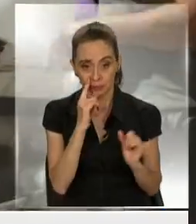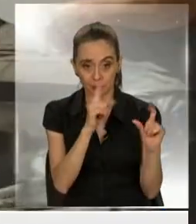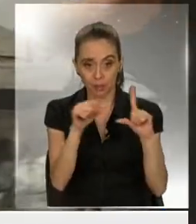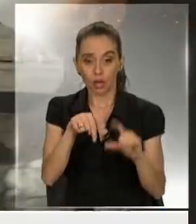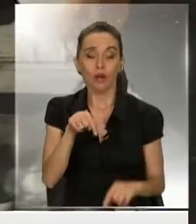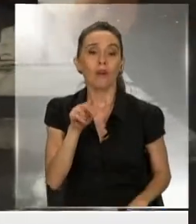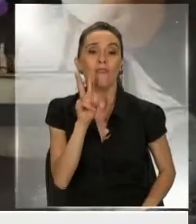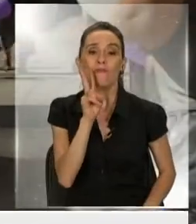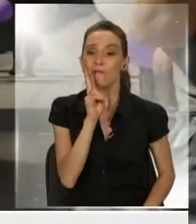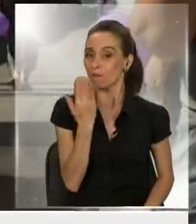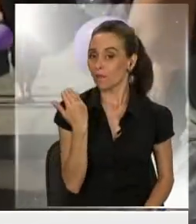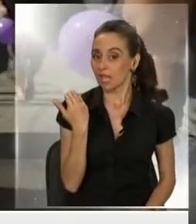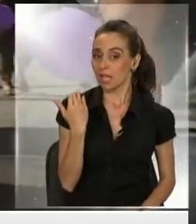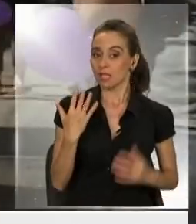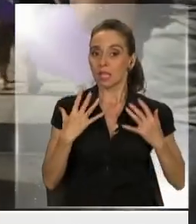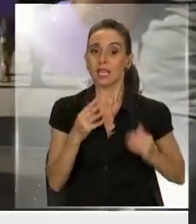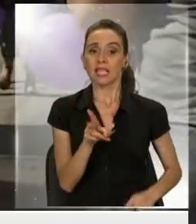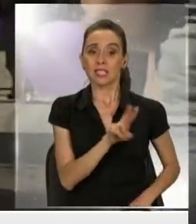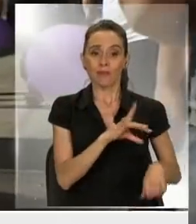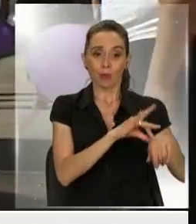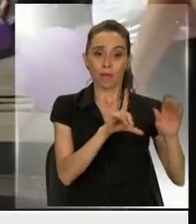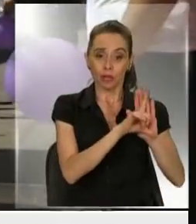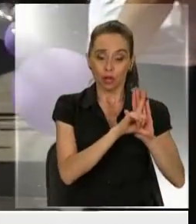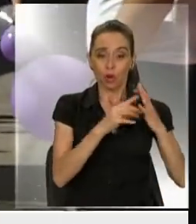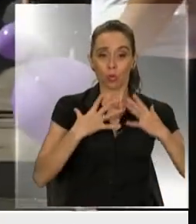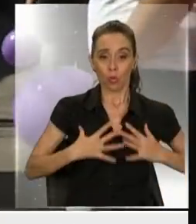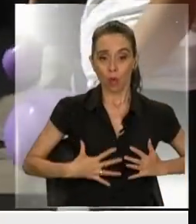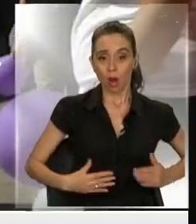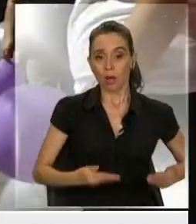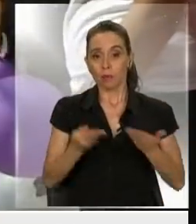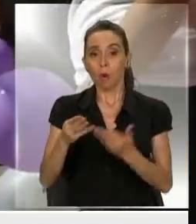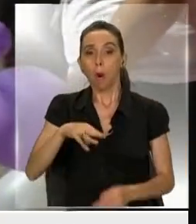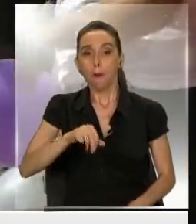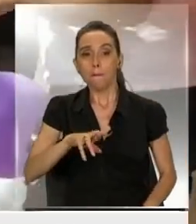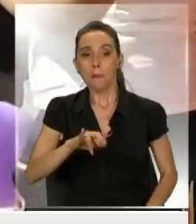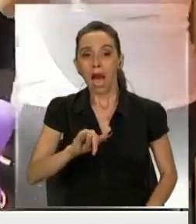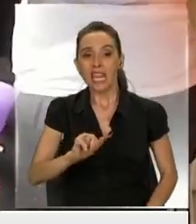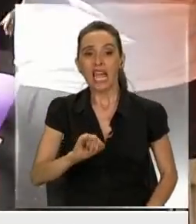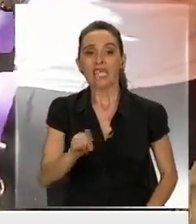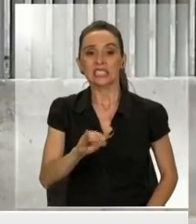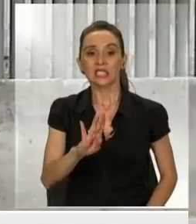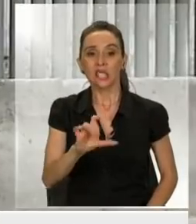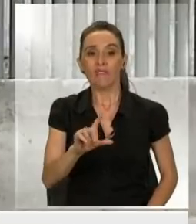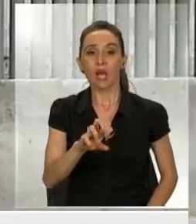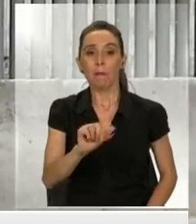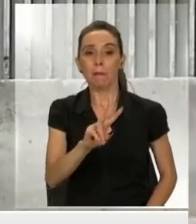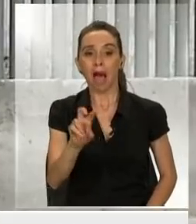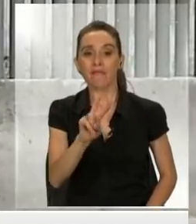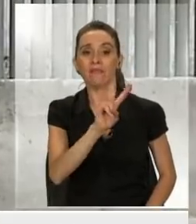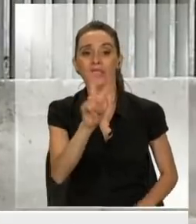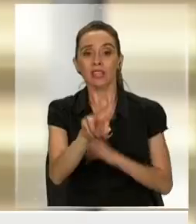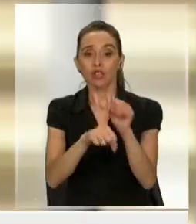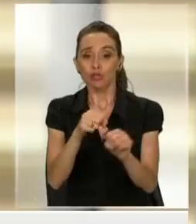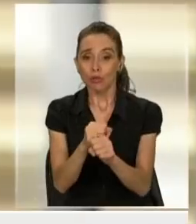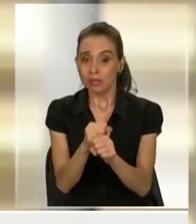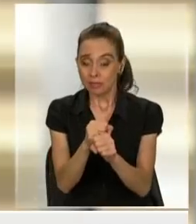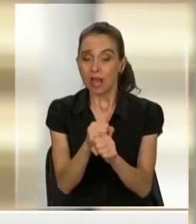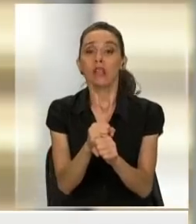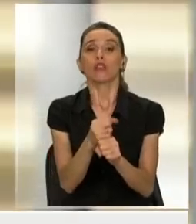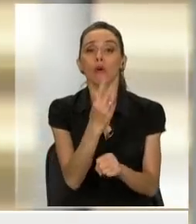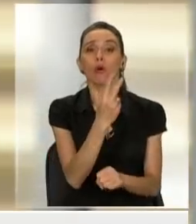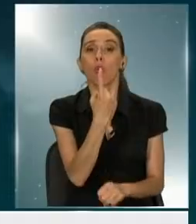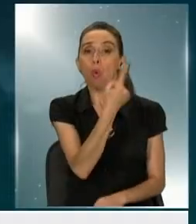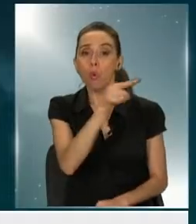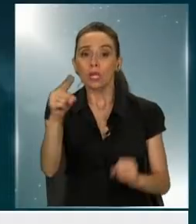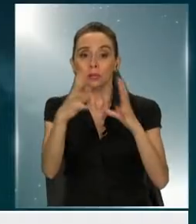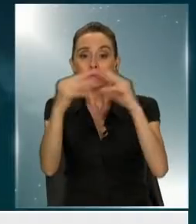Este viernes fue entregado el cuerpo de María Isabel Pavés, esta joven de 22 años, que tras estar una semana desaparecida